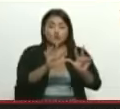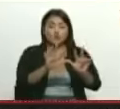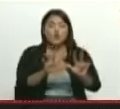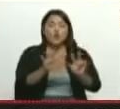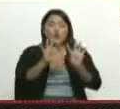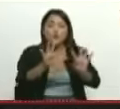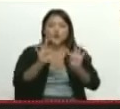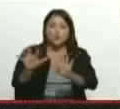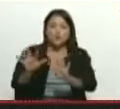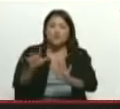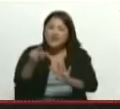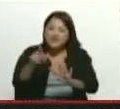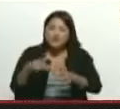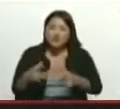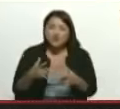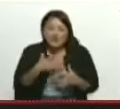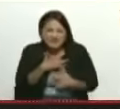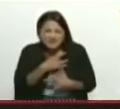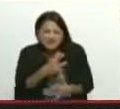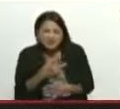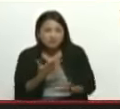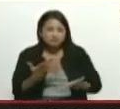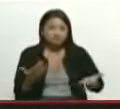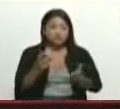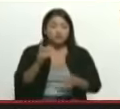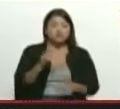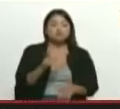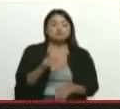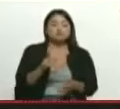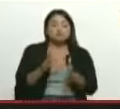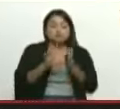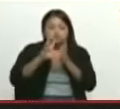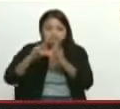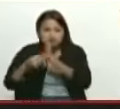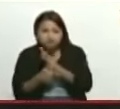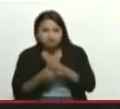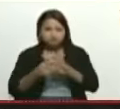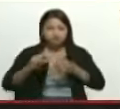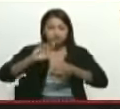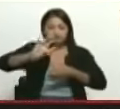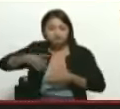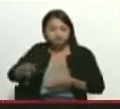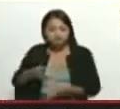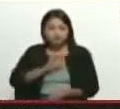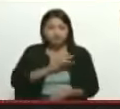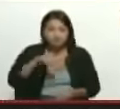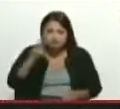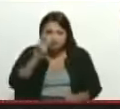1899, que pretende despojarnos de nuestra Guayana Esequiba?